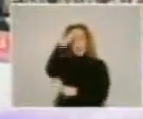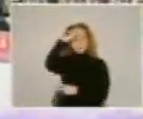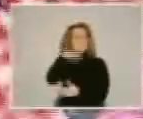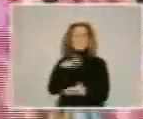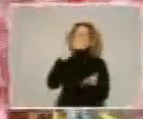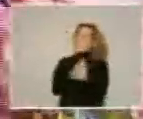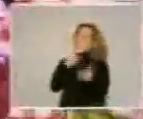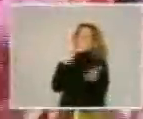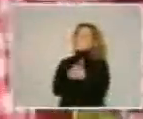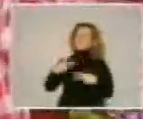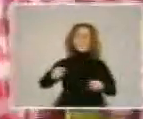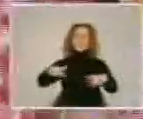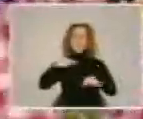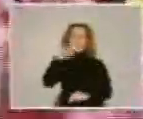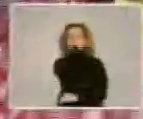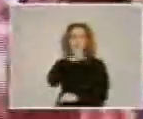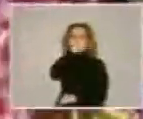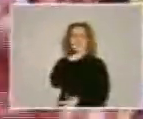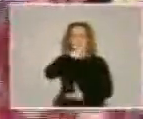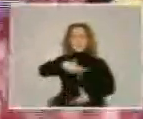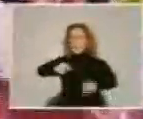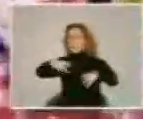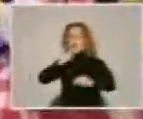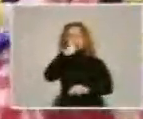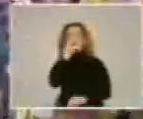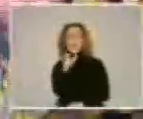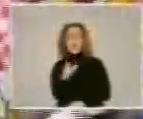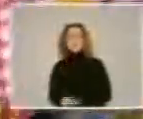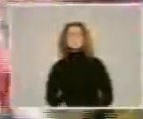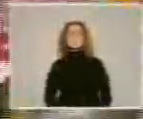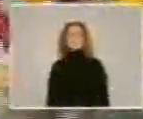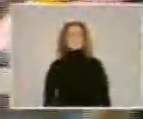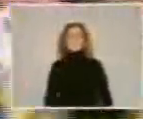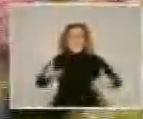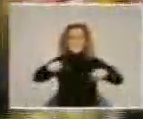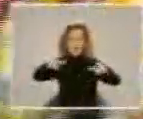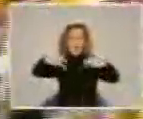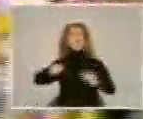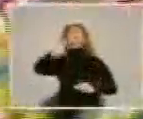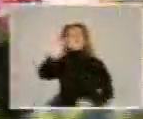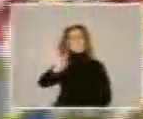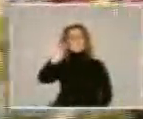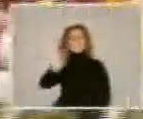muy tranquila. Ya se acaba esta canción, ya se acabó la retahíla. Ya se acabó.